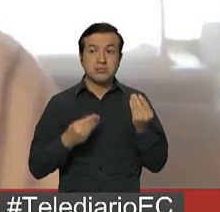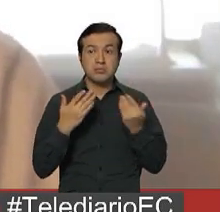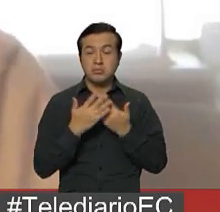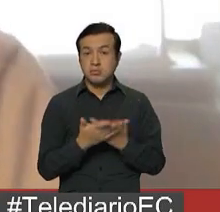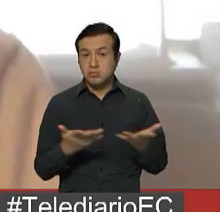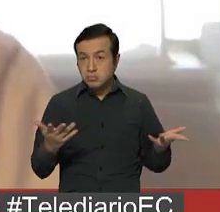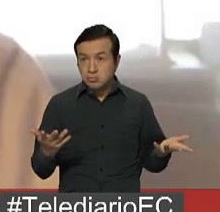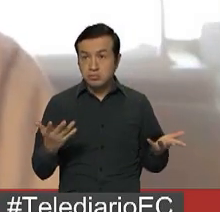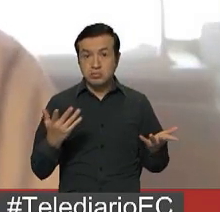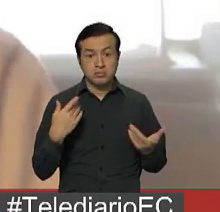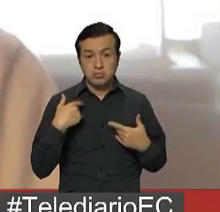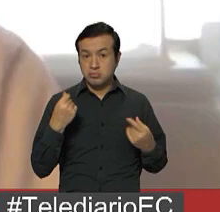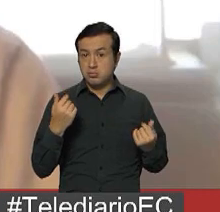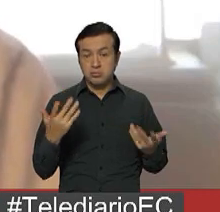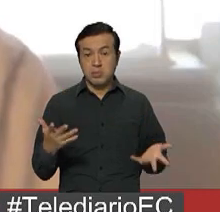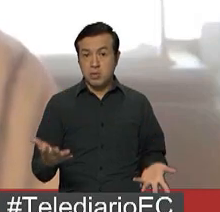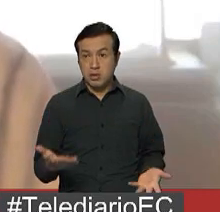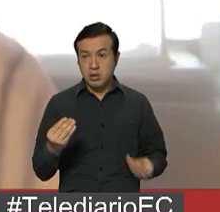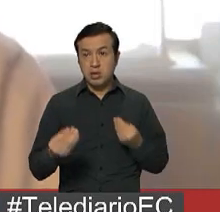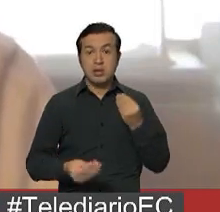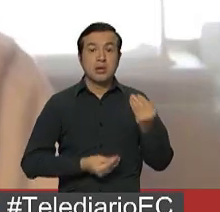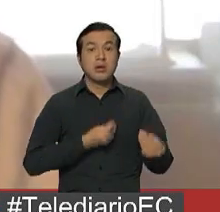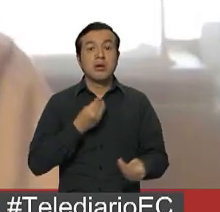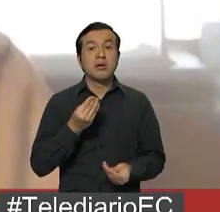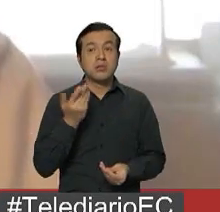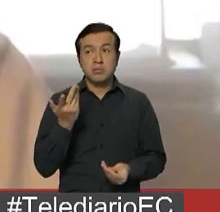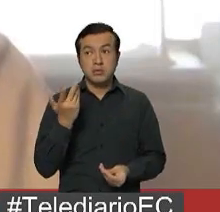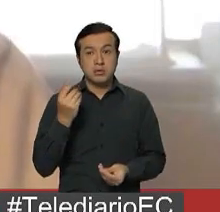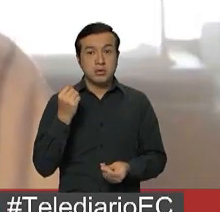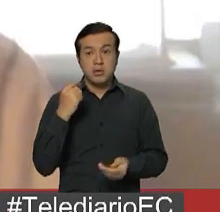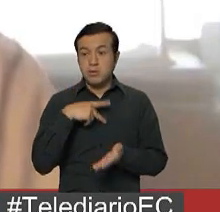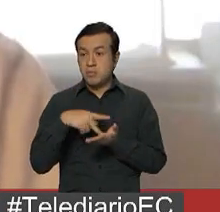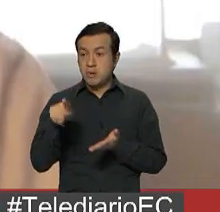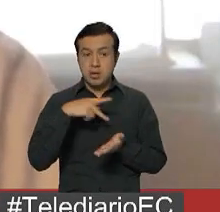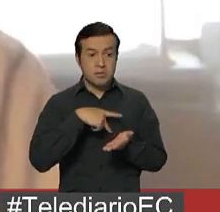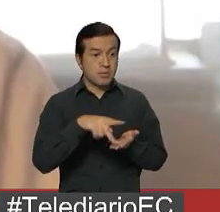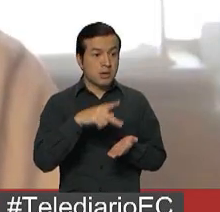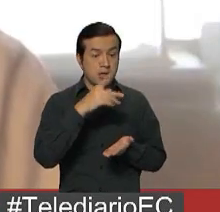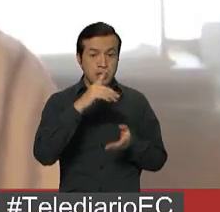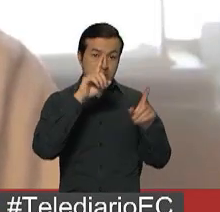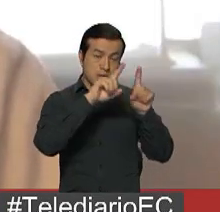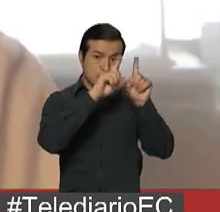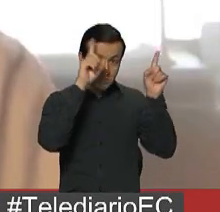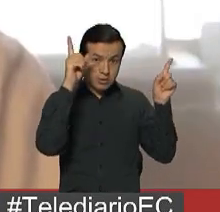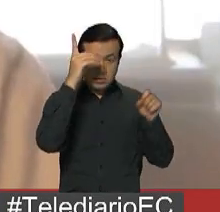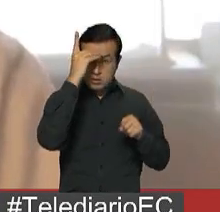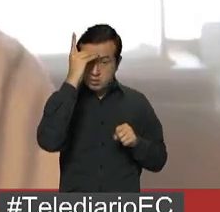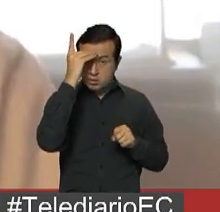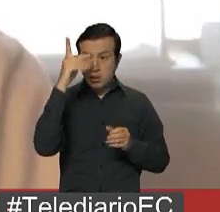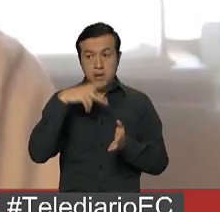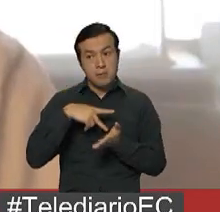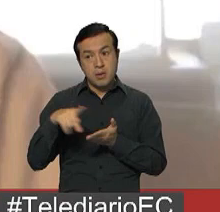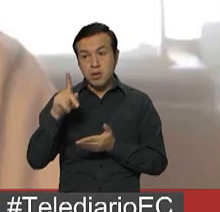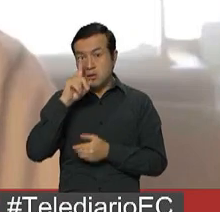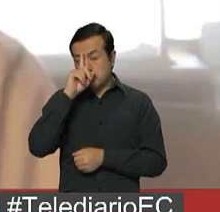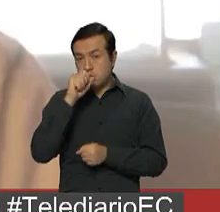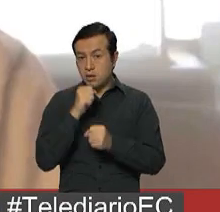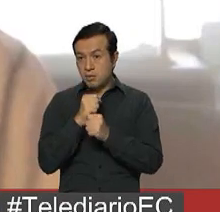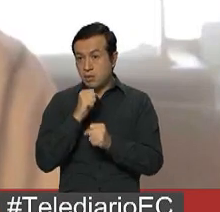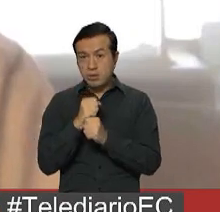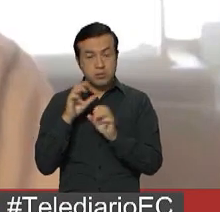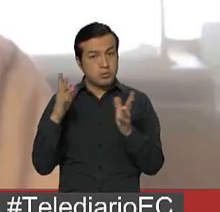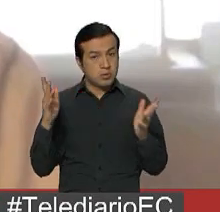puede tener ingresos que sucede en ese momento usted deja de pagar a los proveedores deja de pagar a lo mejor también a los a los